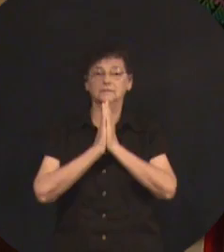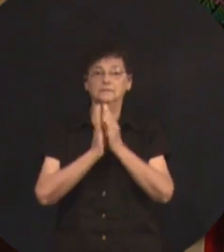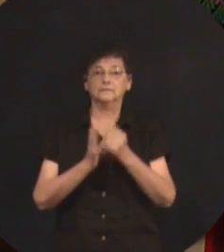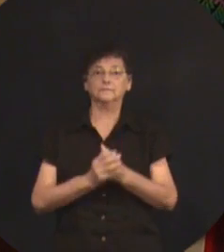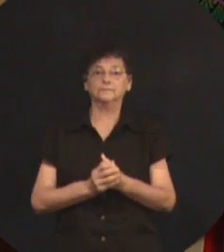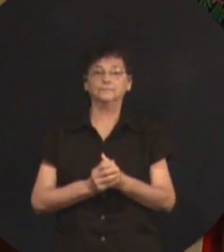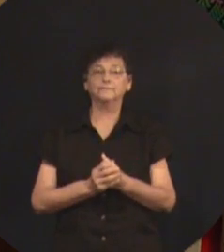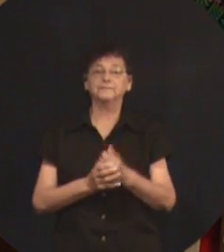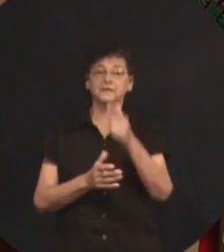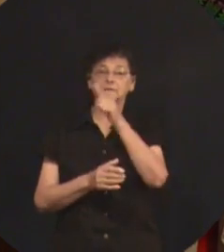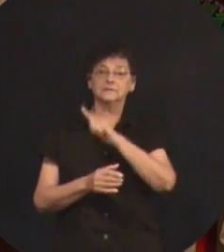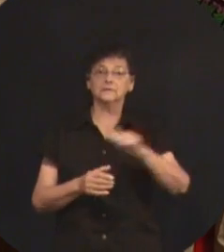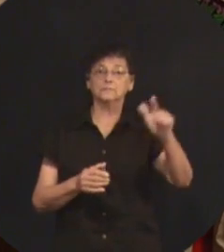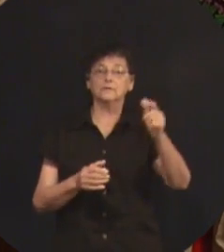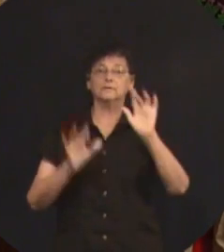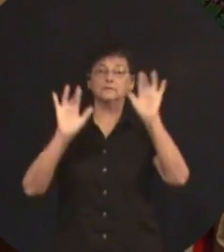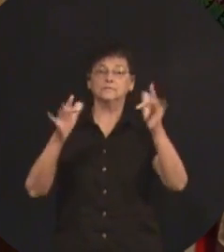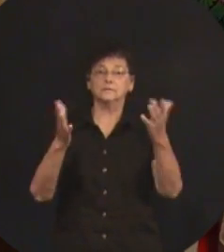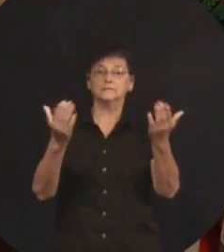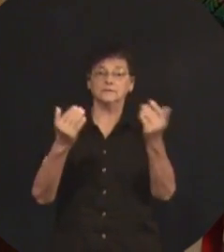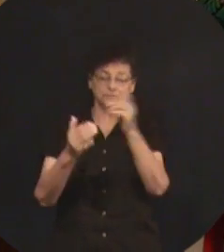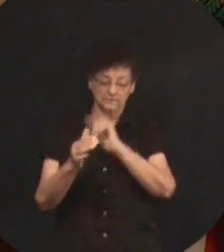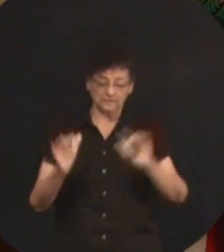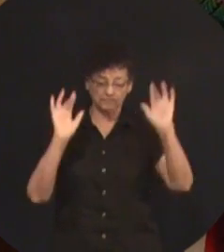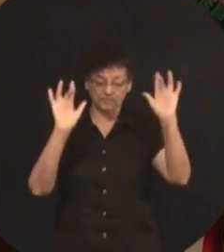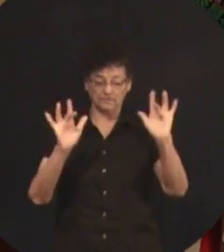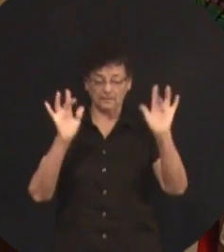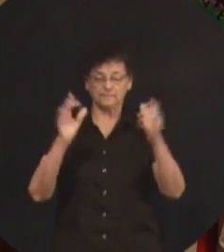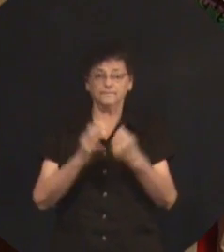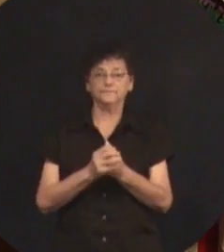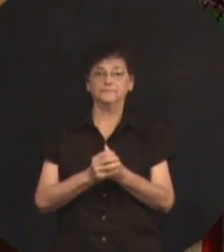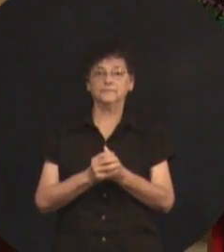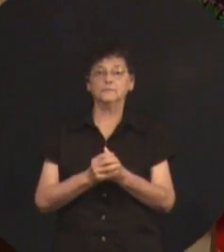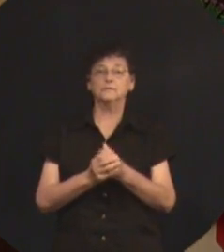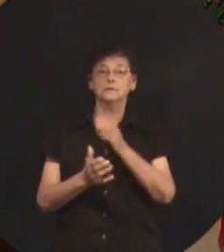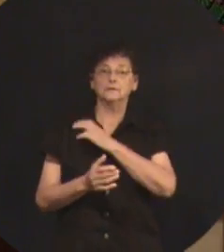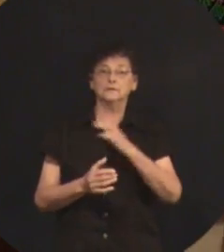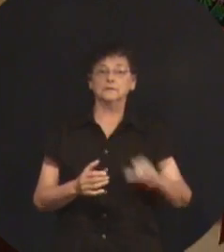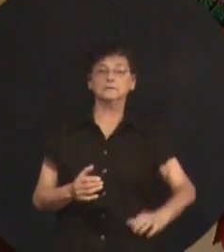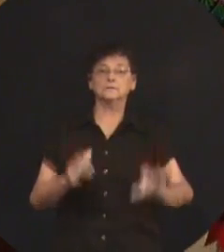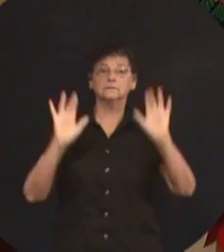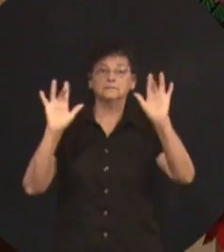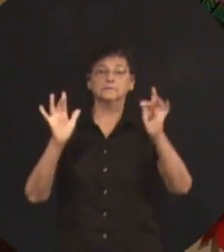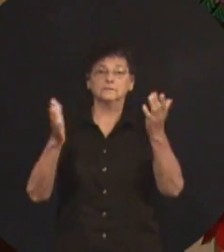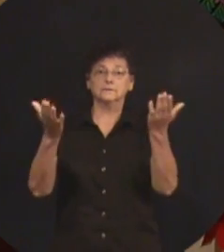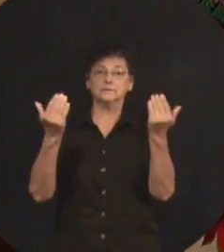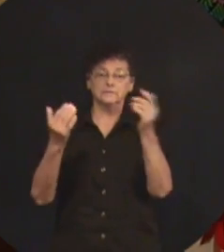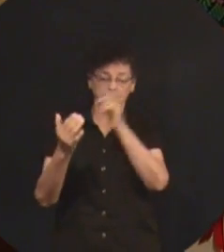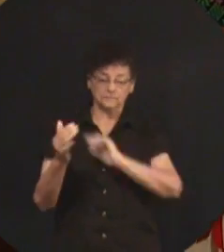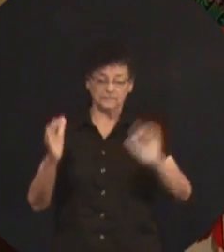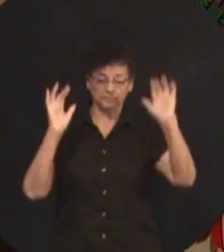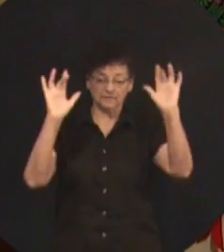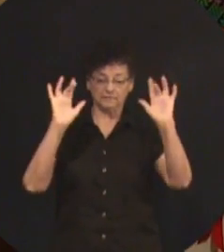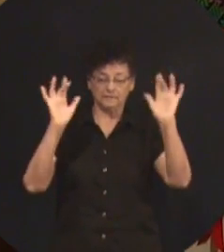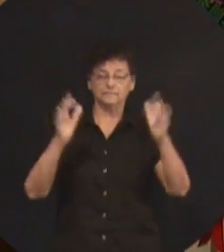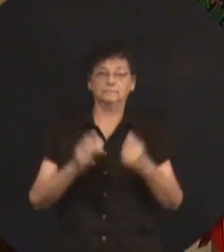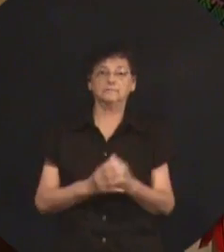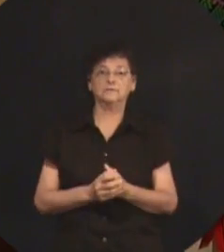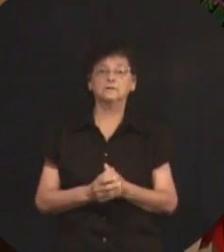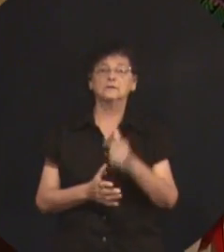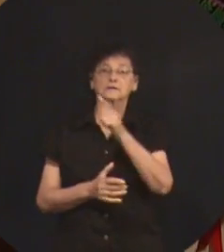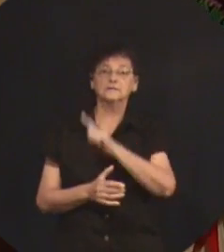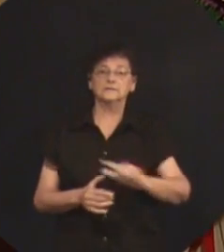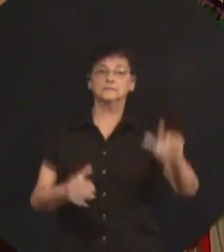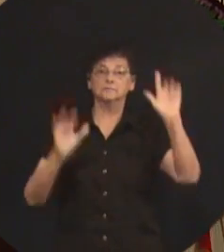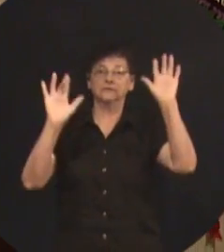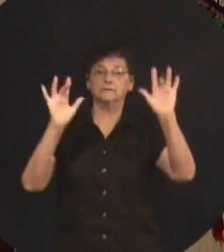Amén. Señor, ten piedad. Señor, ten piedad. Cristo, ten piedad. Cristo, ten piedad.